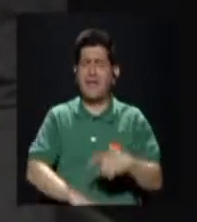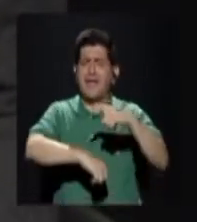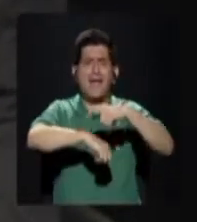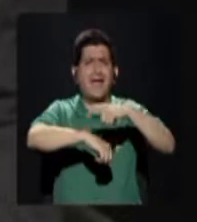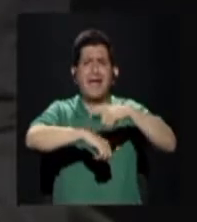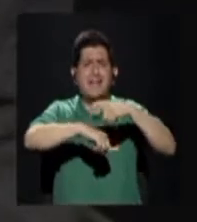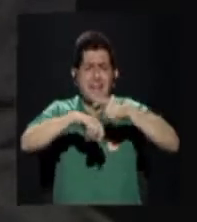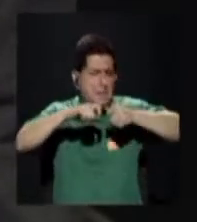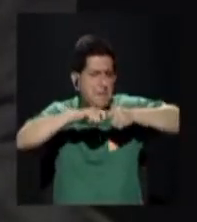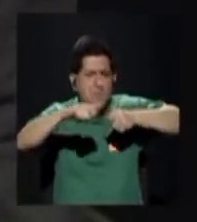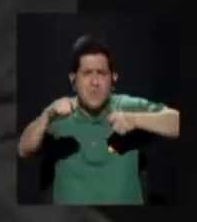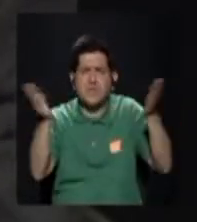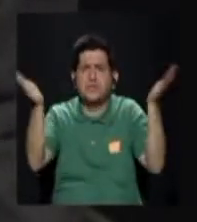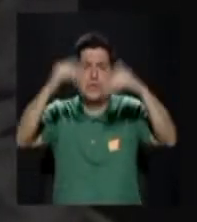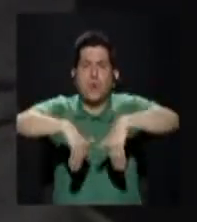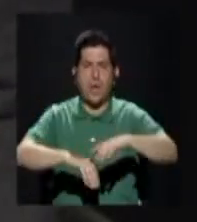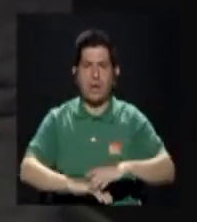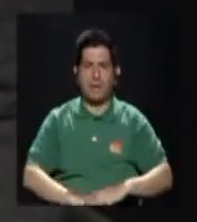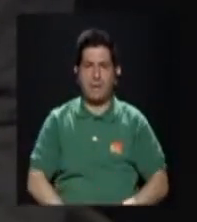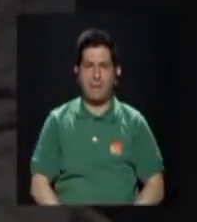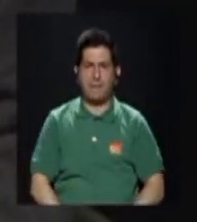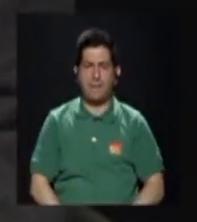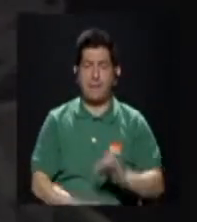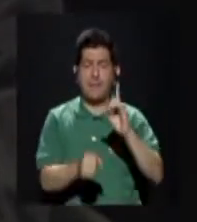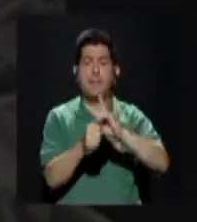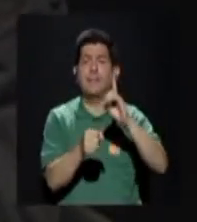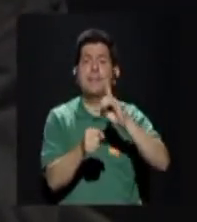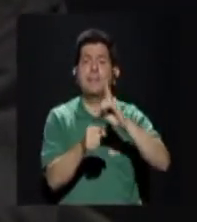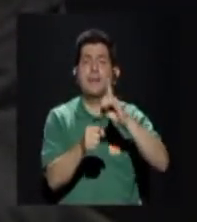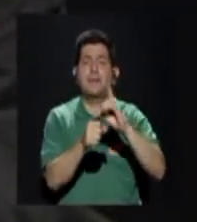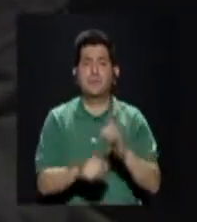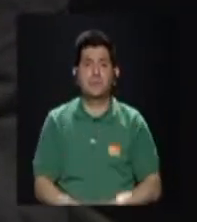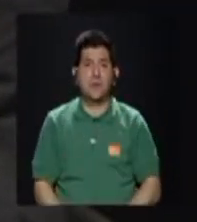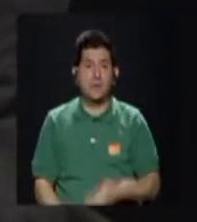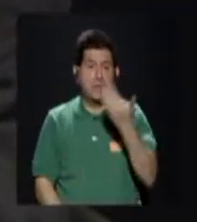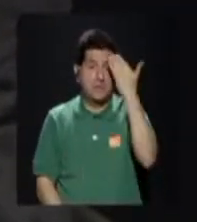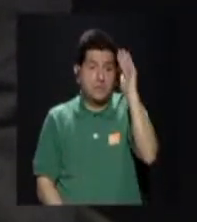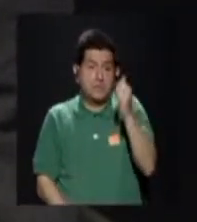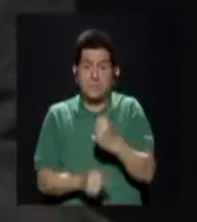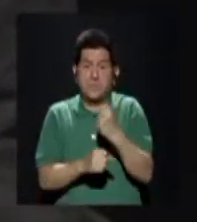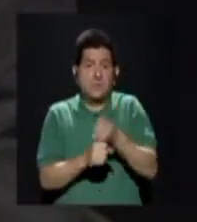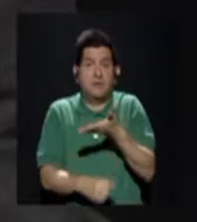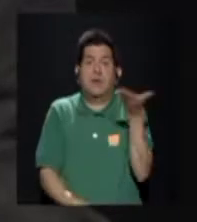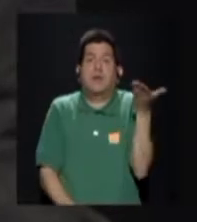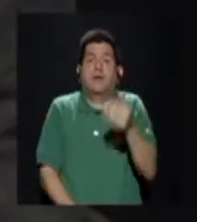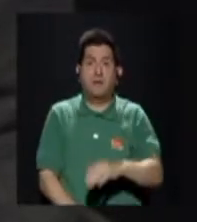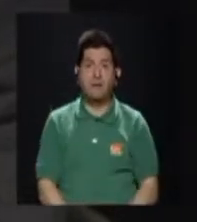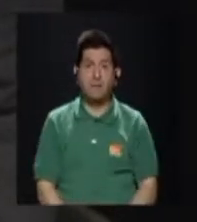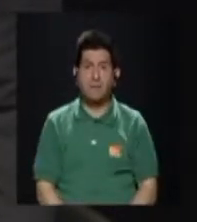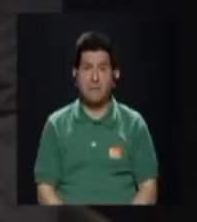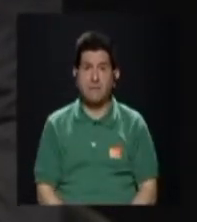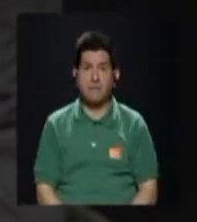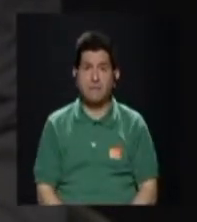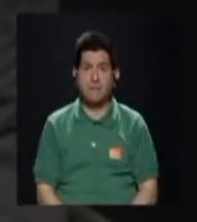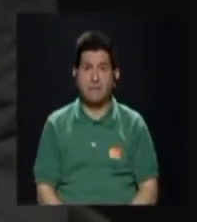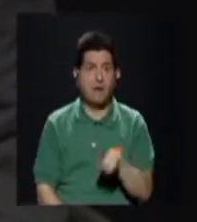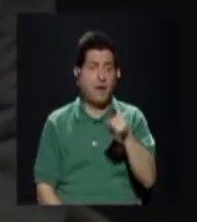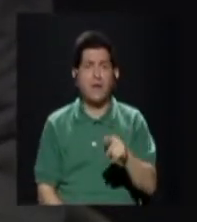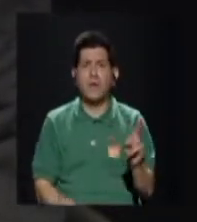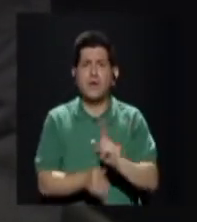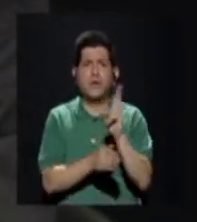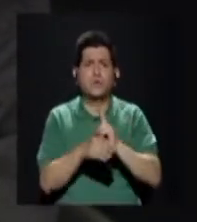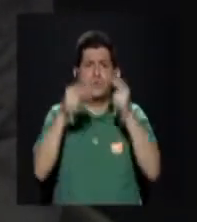no existe. Los diputados no sé en qué trabajan, en qué consumen